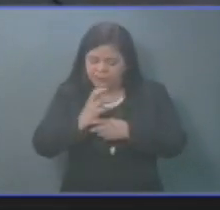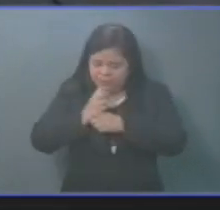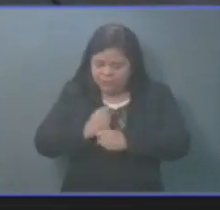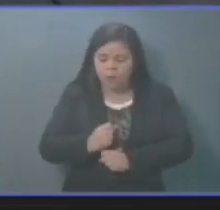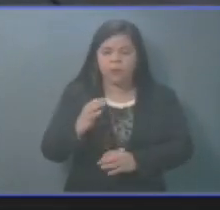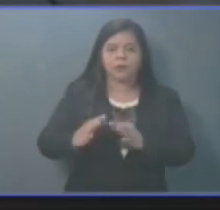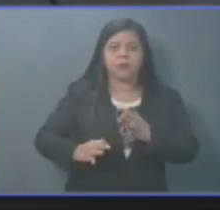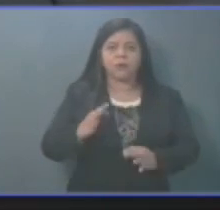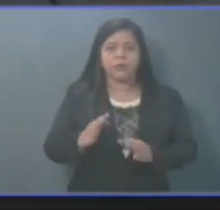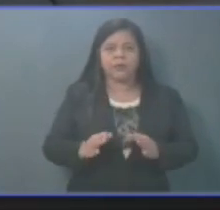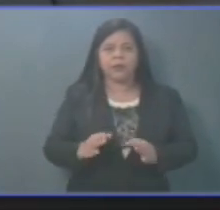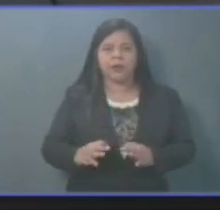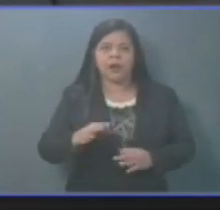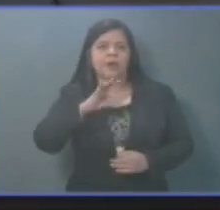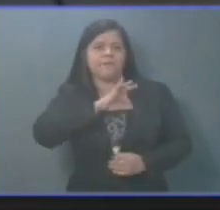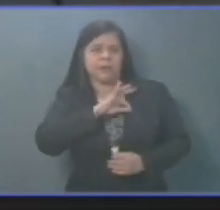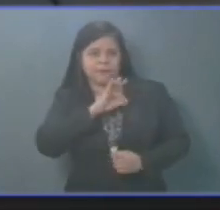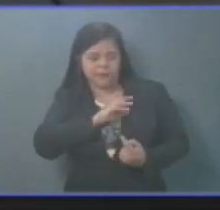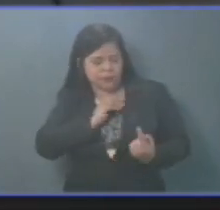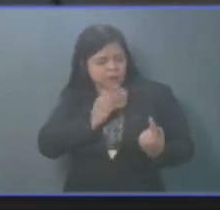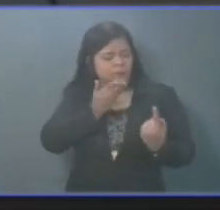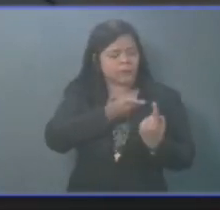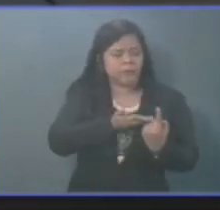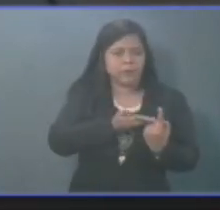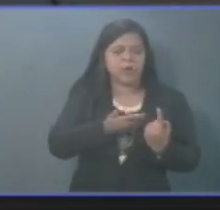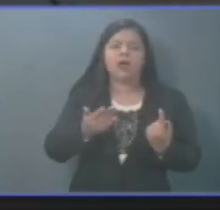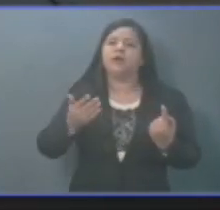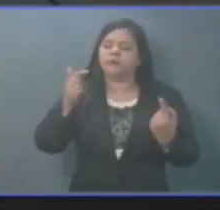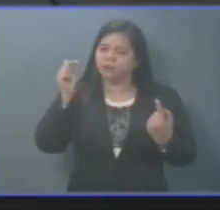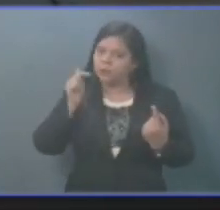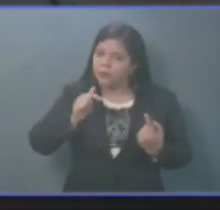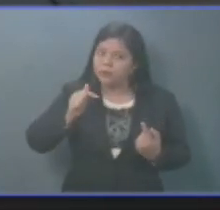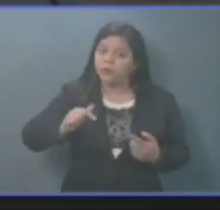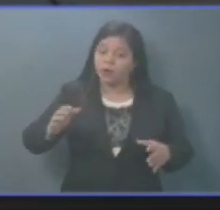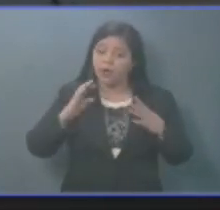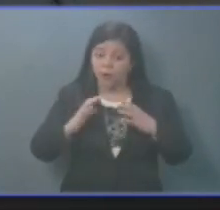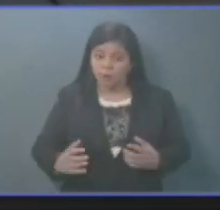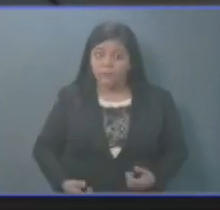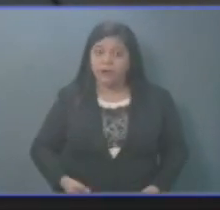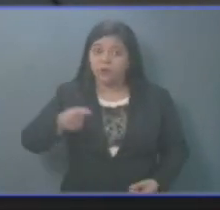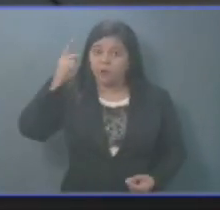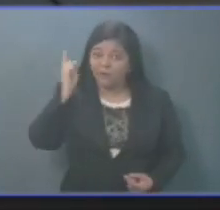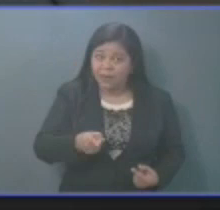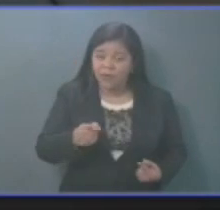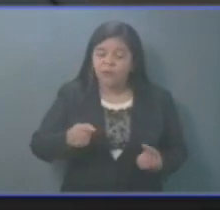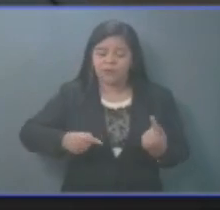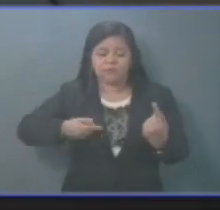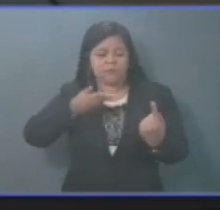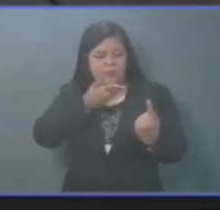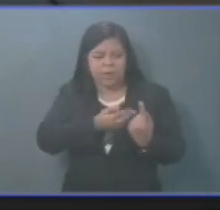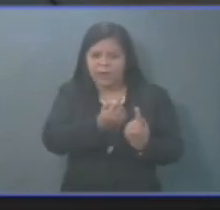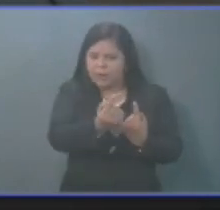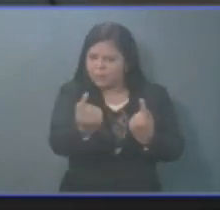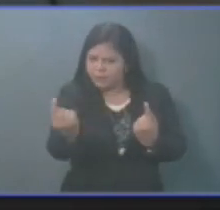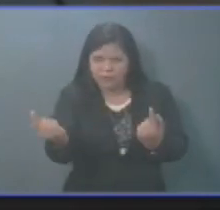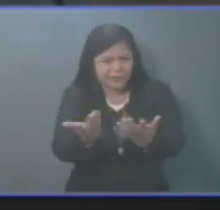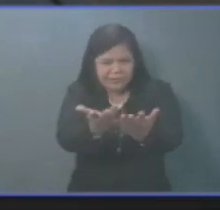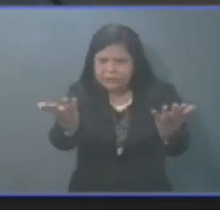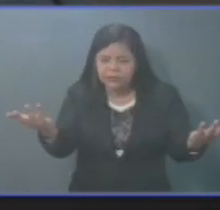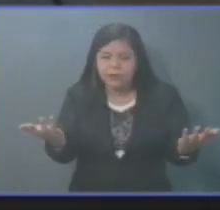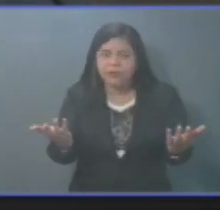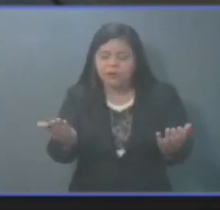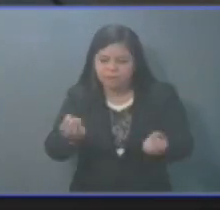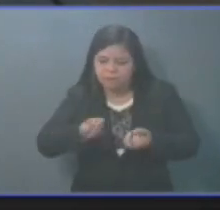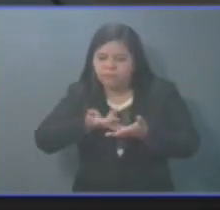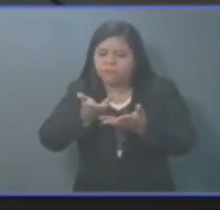seguridad jurídica y del bien común, siendo en consecuencia obligación del Estado asegurar a los habitantes de la República